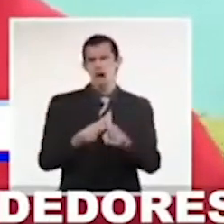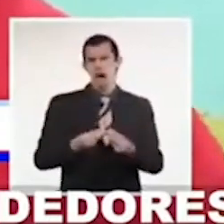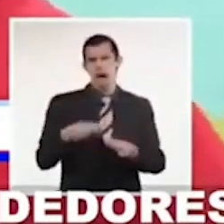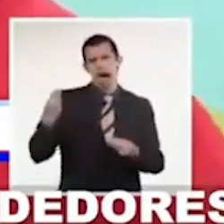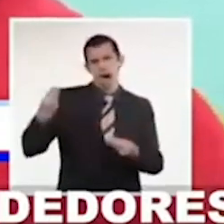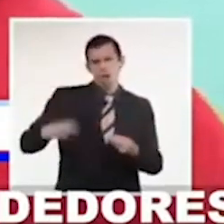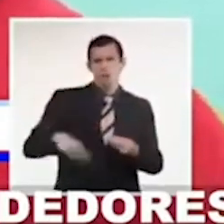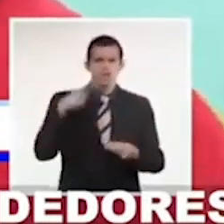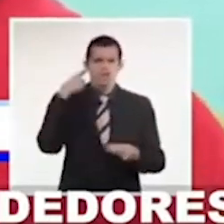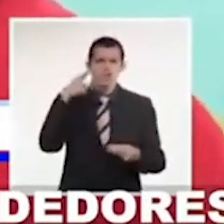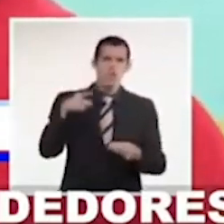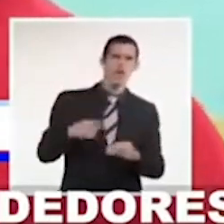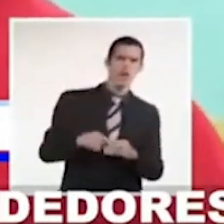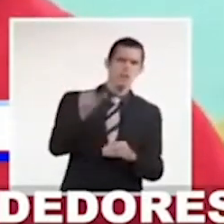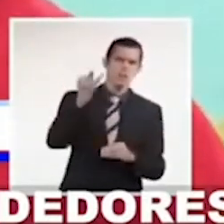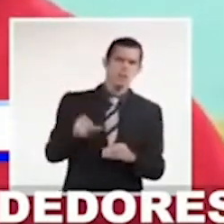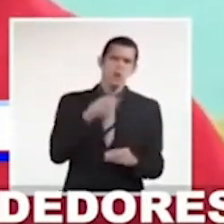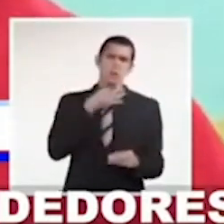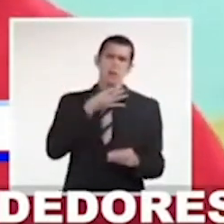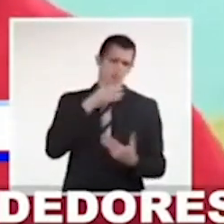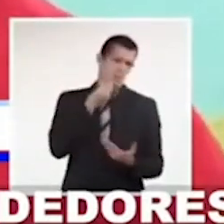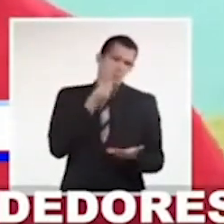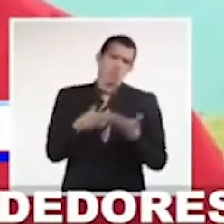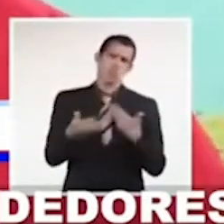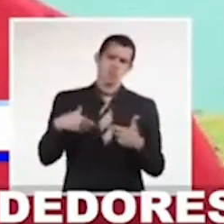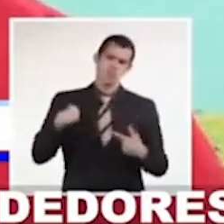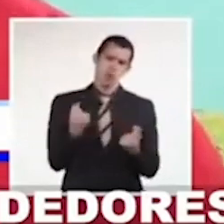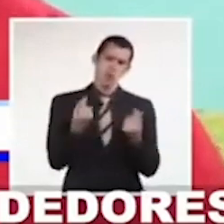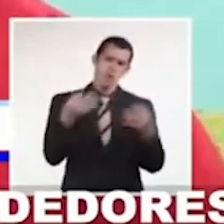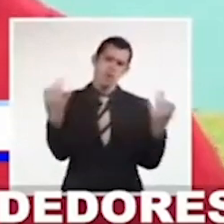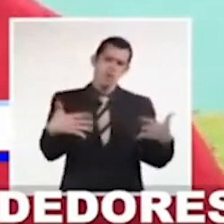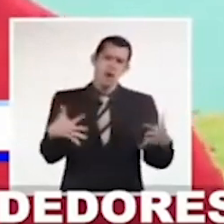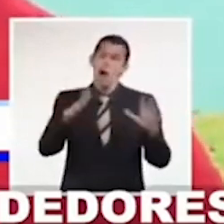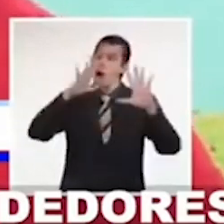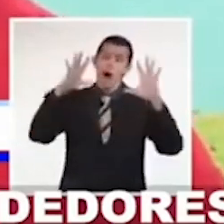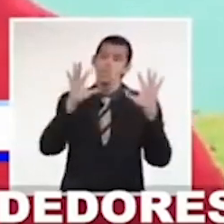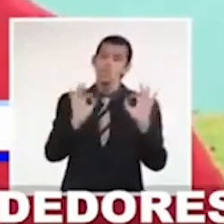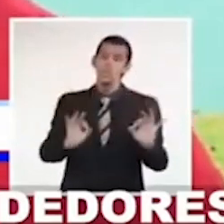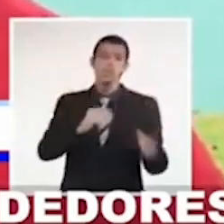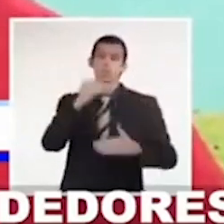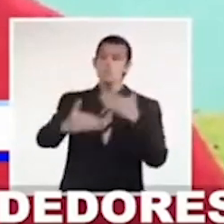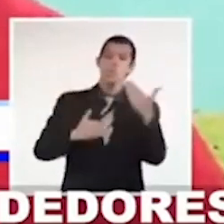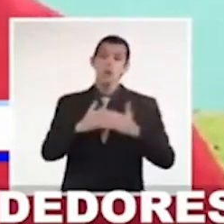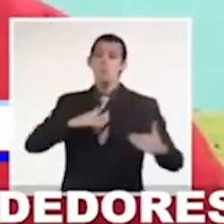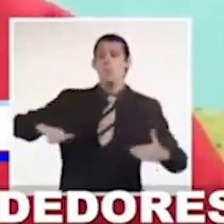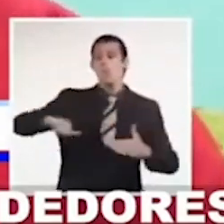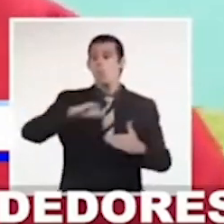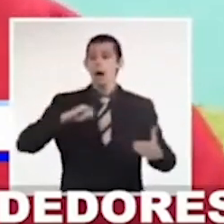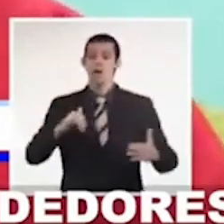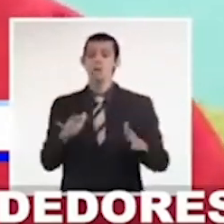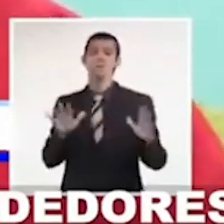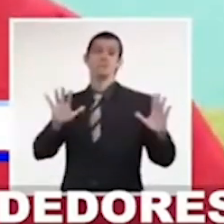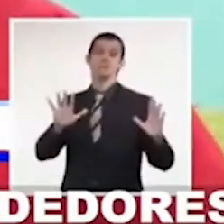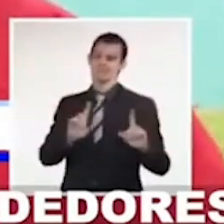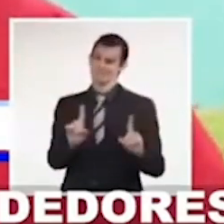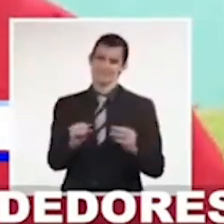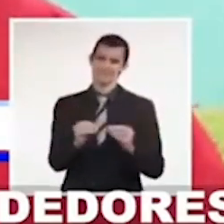¿quién ha visto un solo producto decomisado ilegales que se venda a menor precio? ¿O cómo este enfrentamiento a las ilegalidades